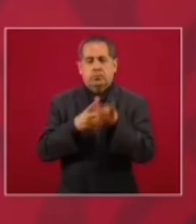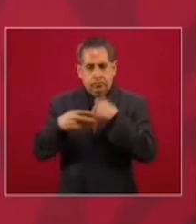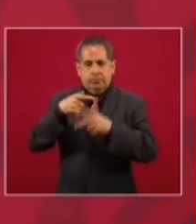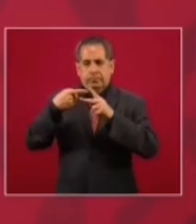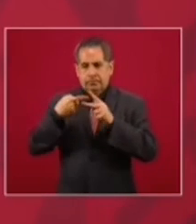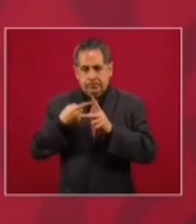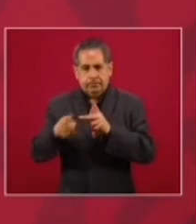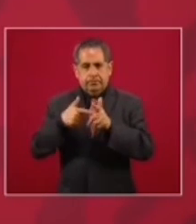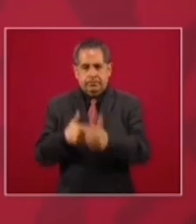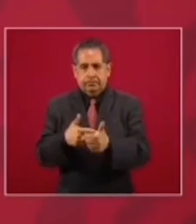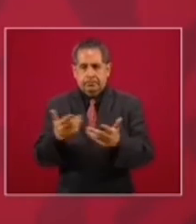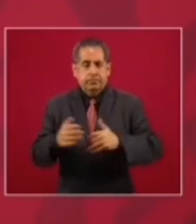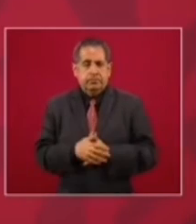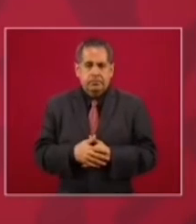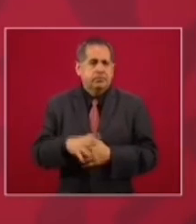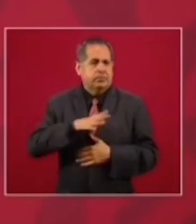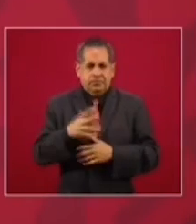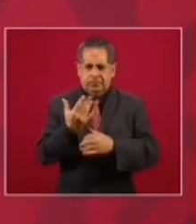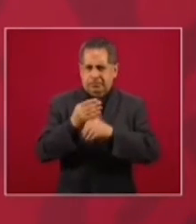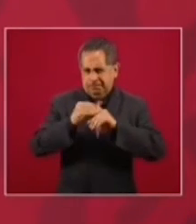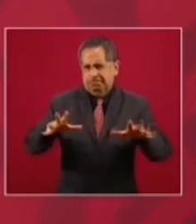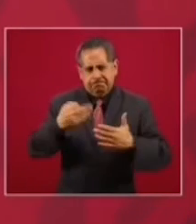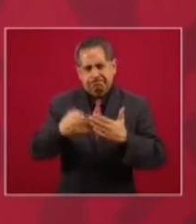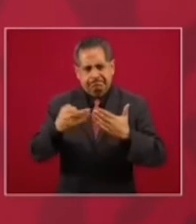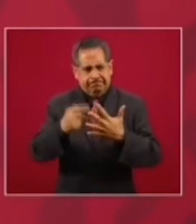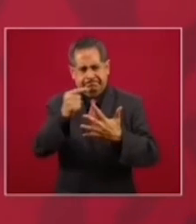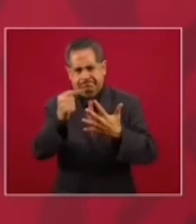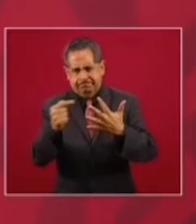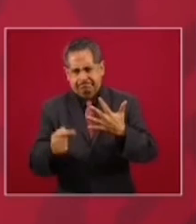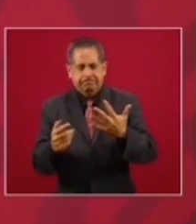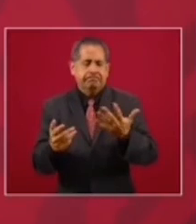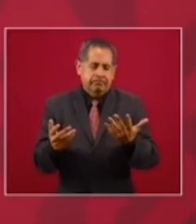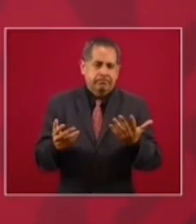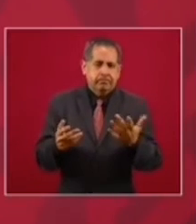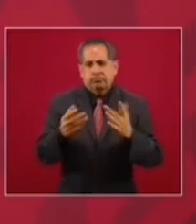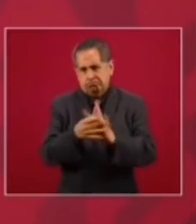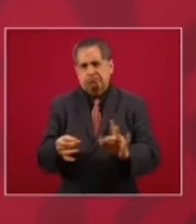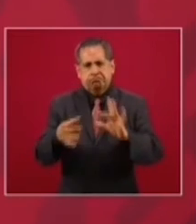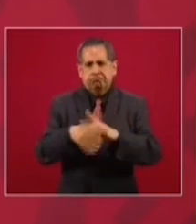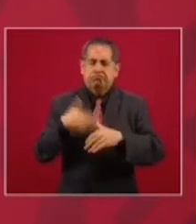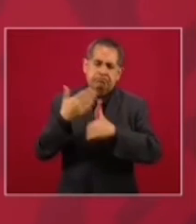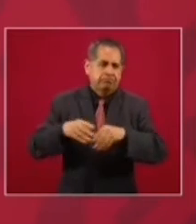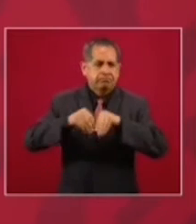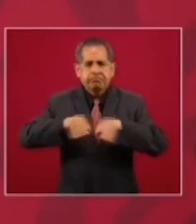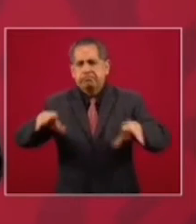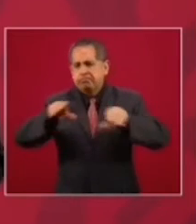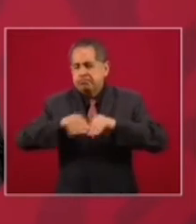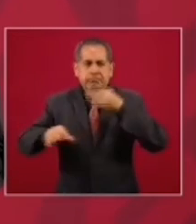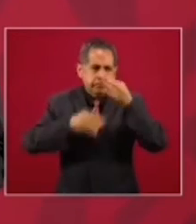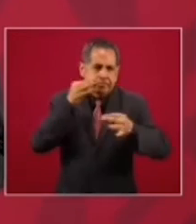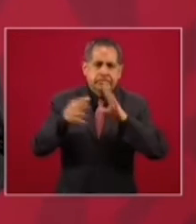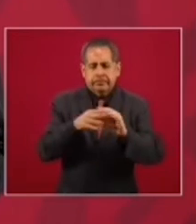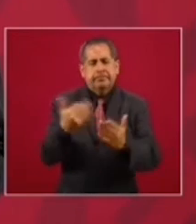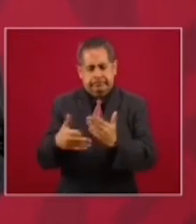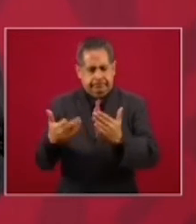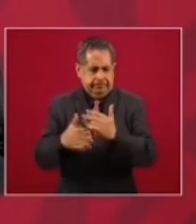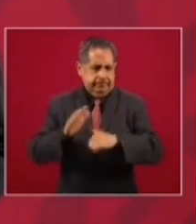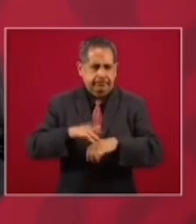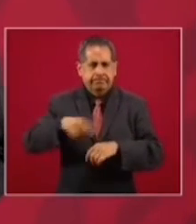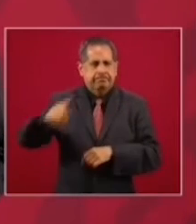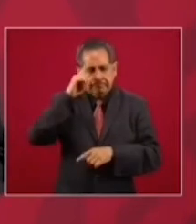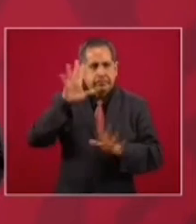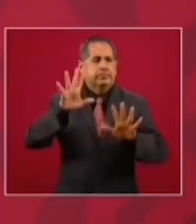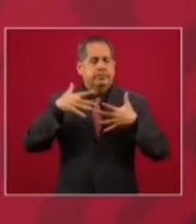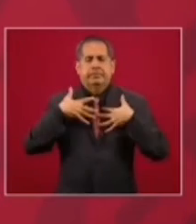hay mucha información todavía que se tiene que transmitir para